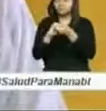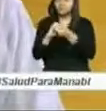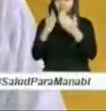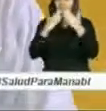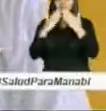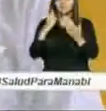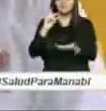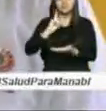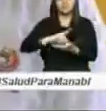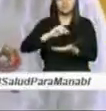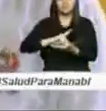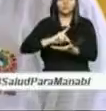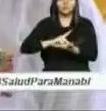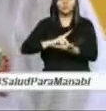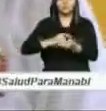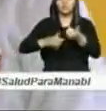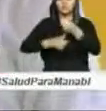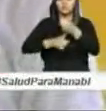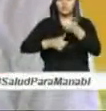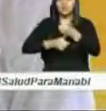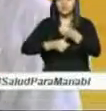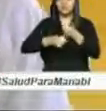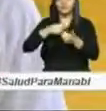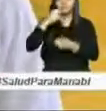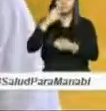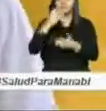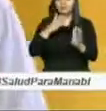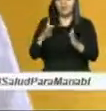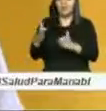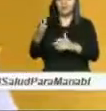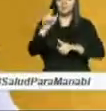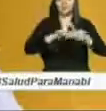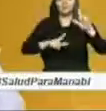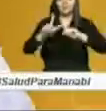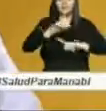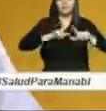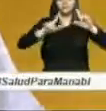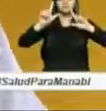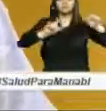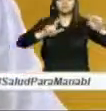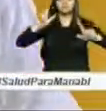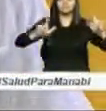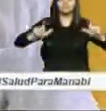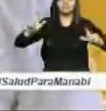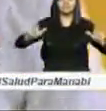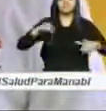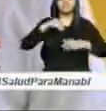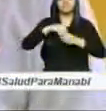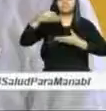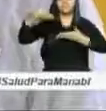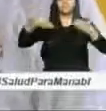médicos, paramédicos, auxiliares, terapistas, laboratoristas, imagenólogos, en